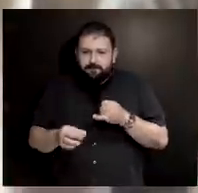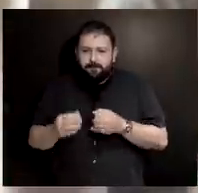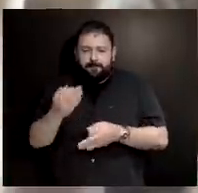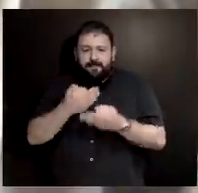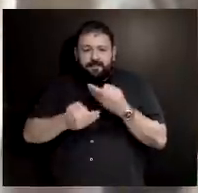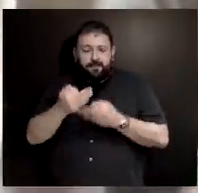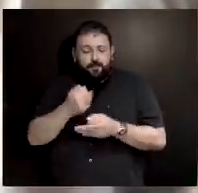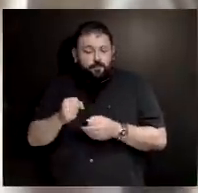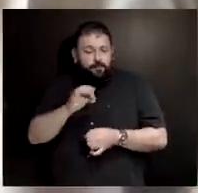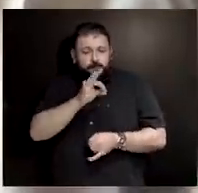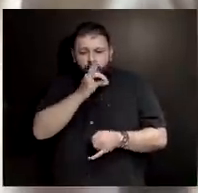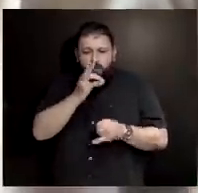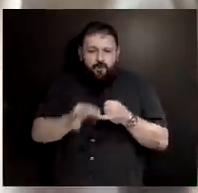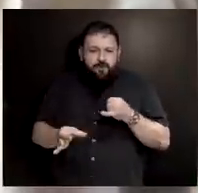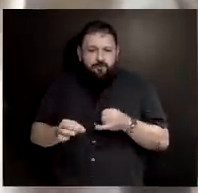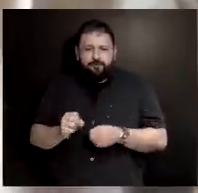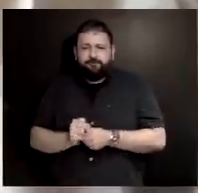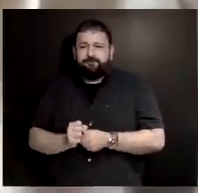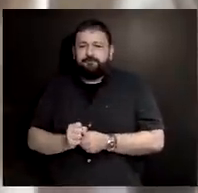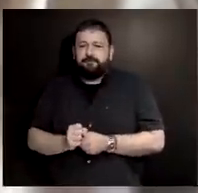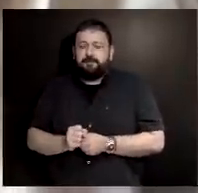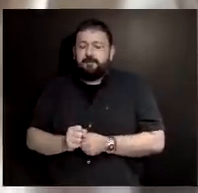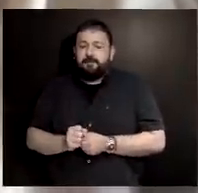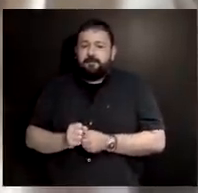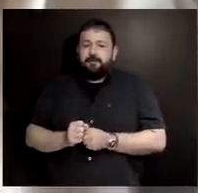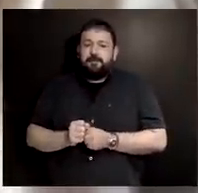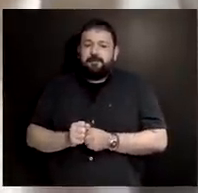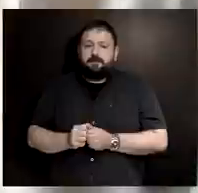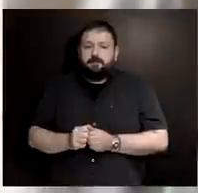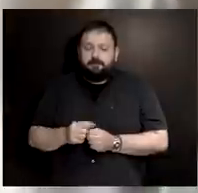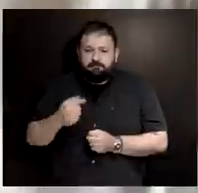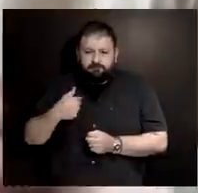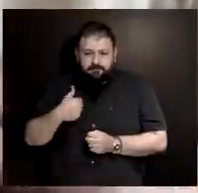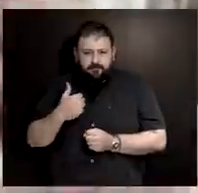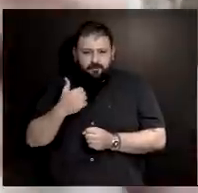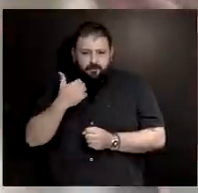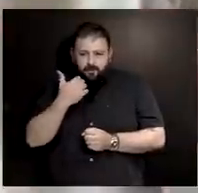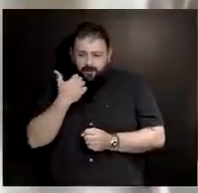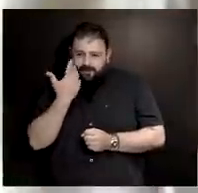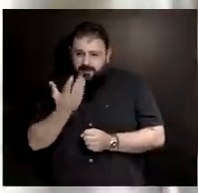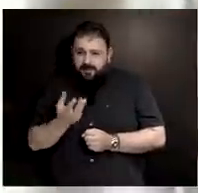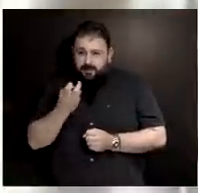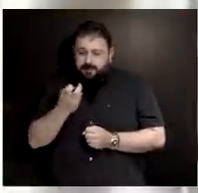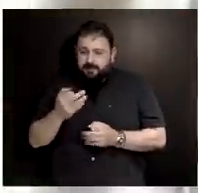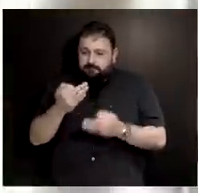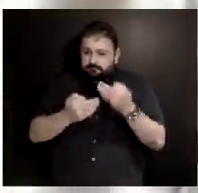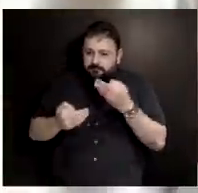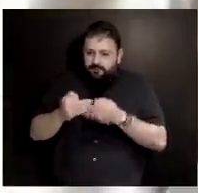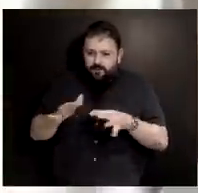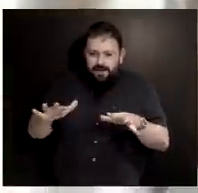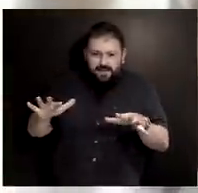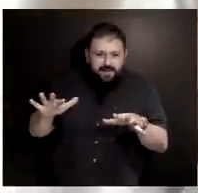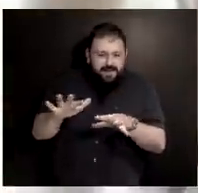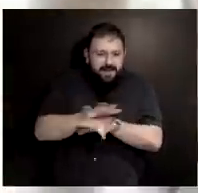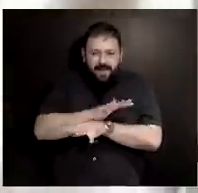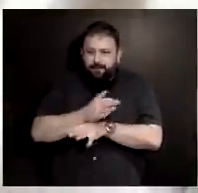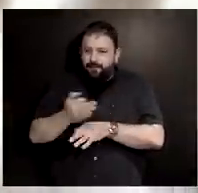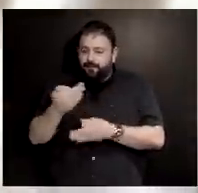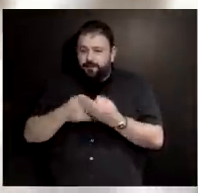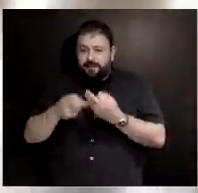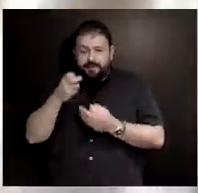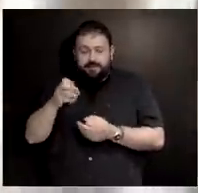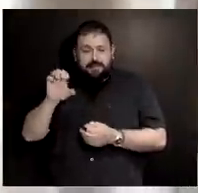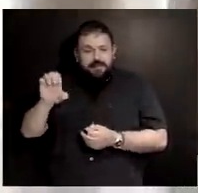emoción. Sí. Por último, pues precisamente por este cambio de formato, queremos decirle que la